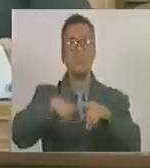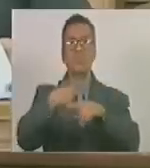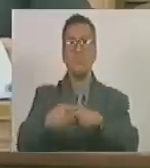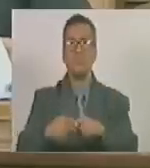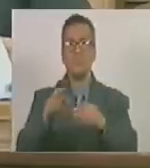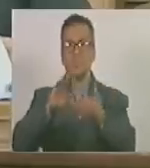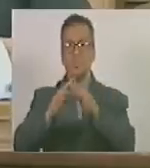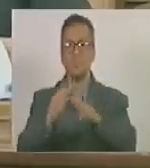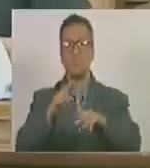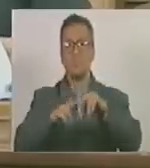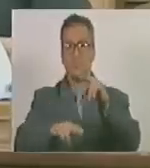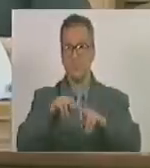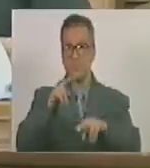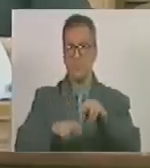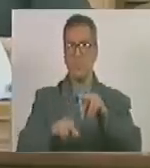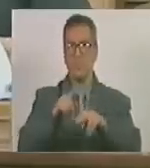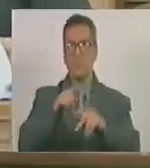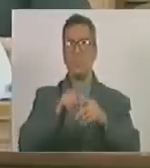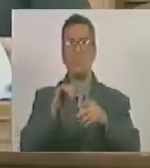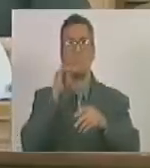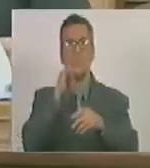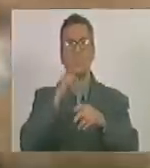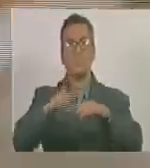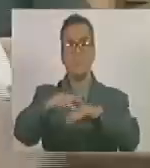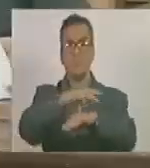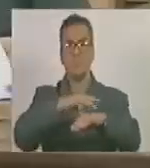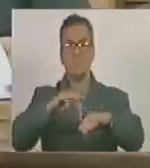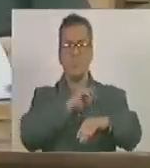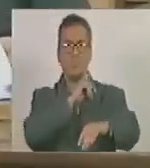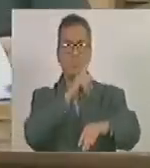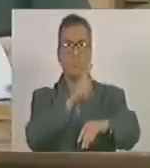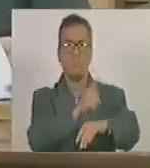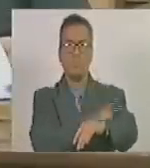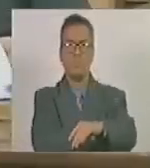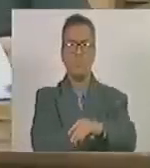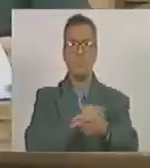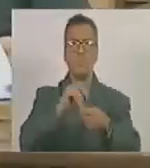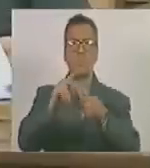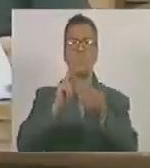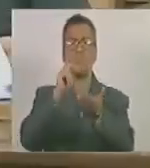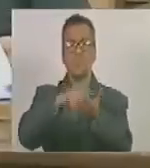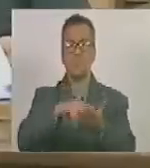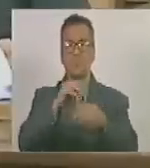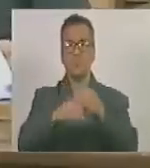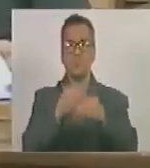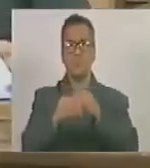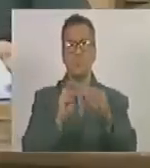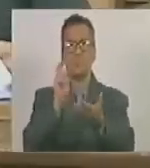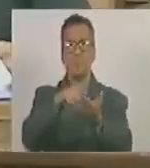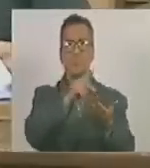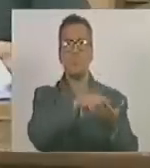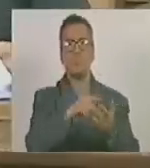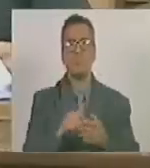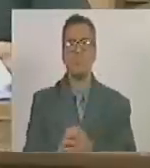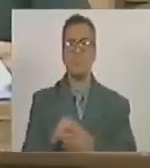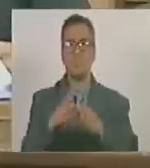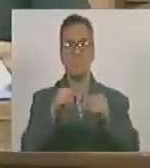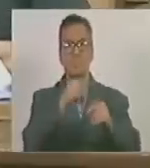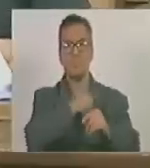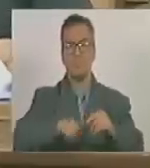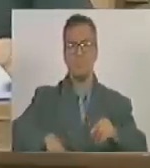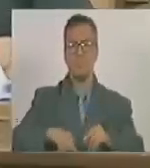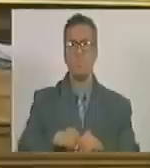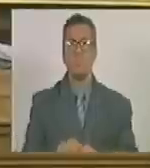de su conformación y notificar al Ministerio del Poder Popular con competencia en materia de participación. Es todo,